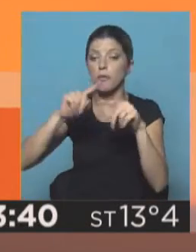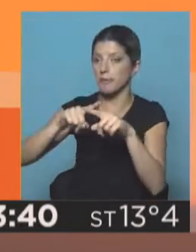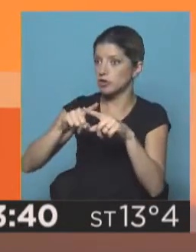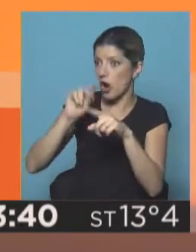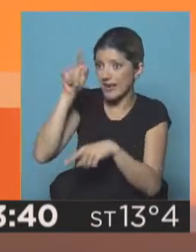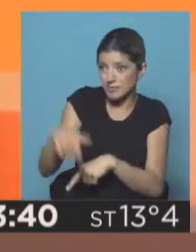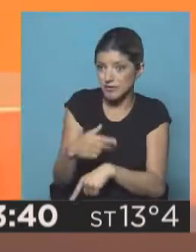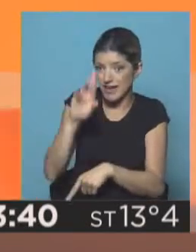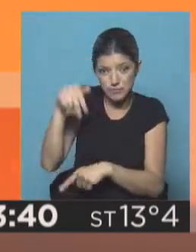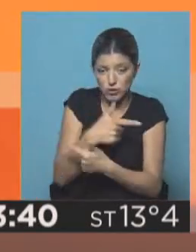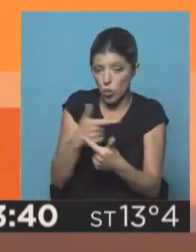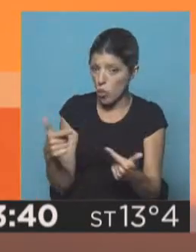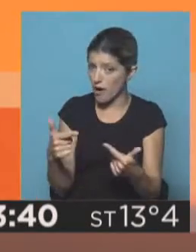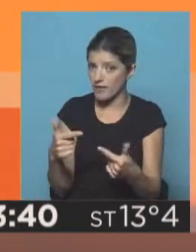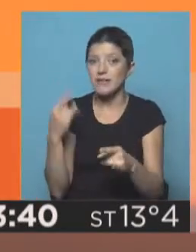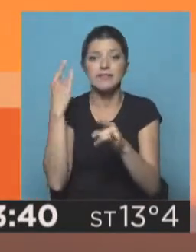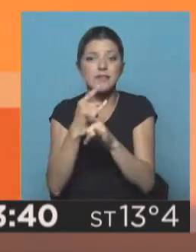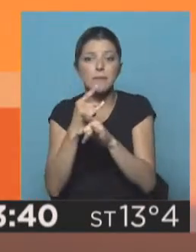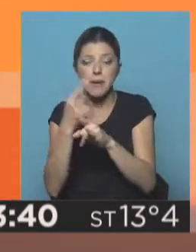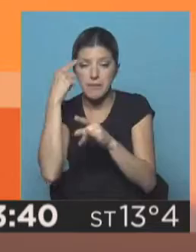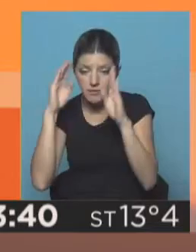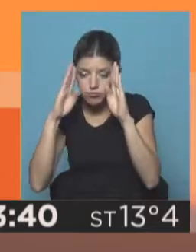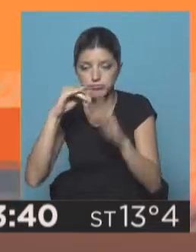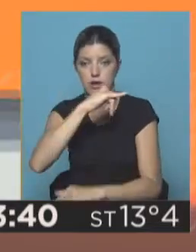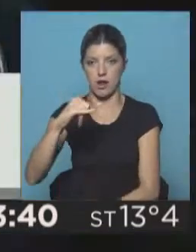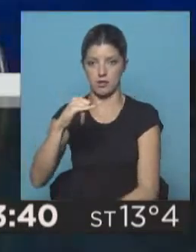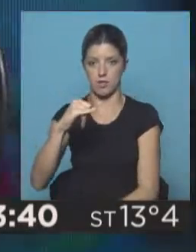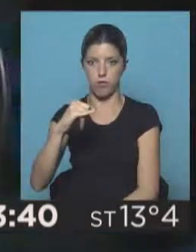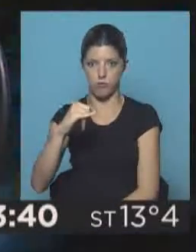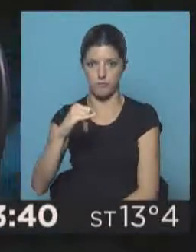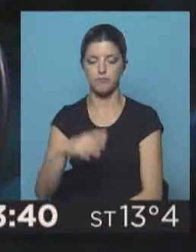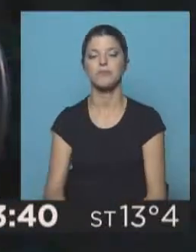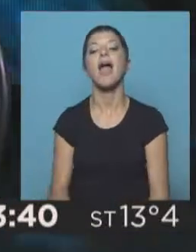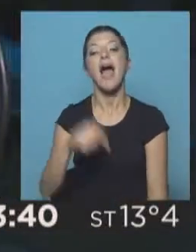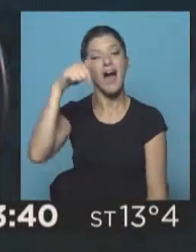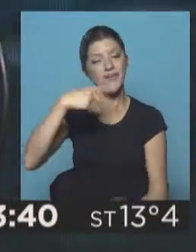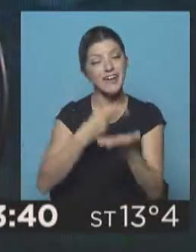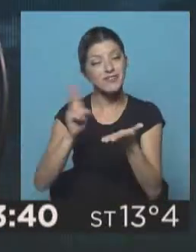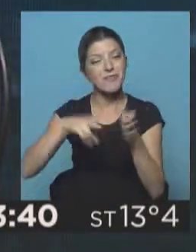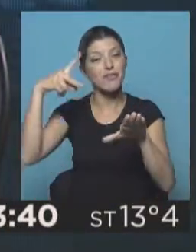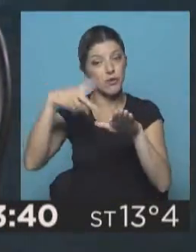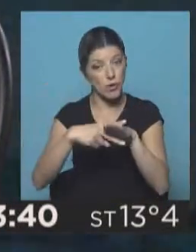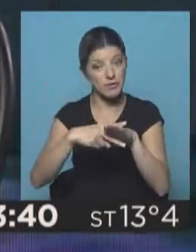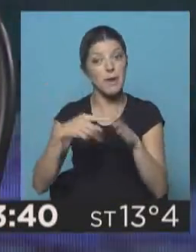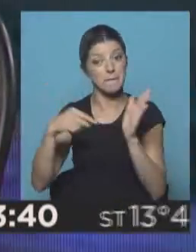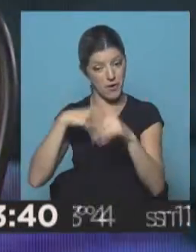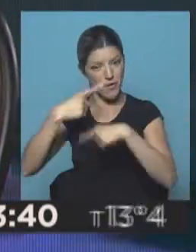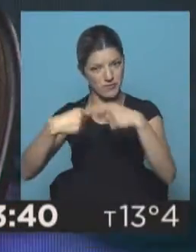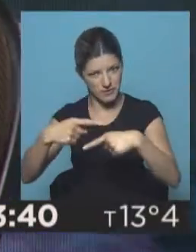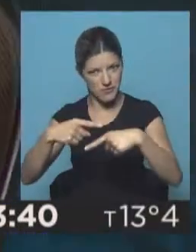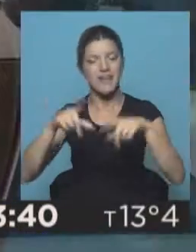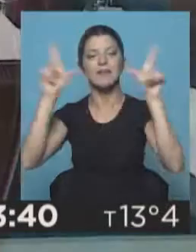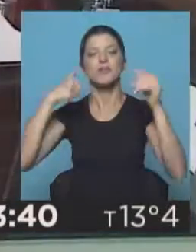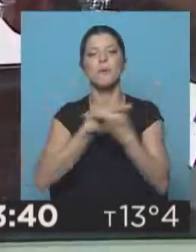exitosas que haya, lo negativo tiende a imponerse. Nos estamos yendo entonces de nuevo a una pausa, pero todavía tenemos más TPN